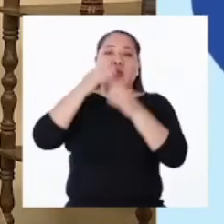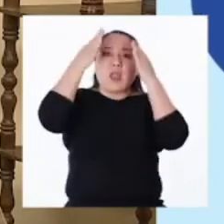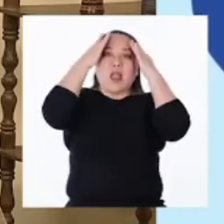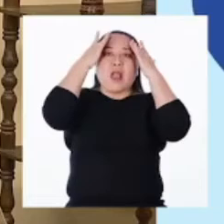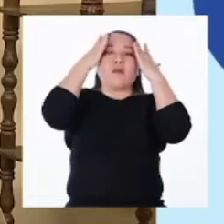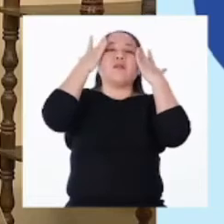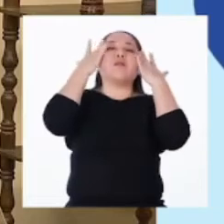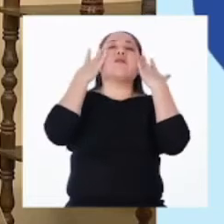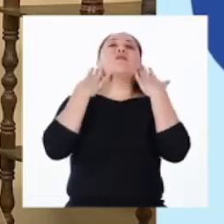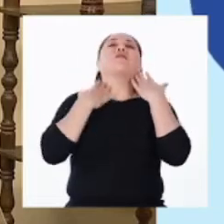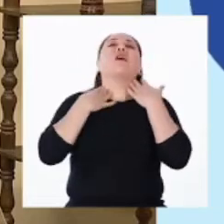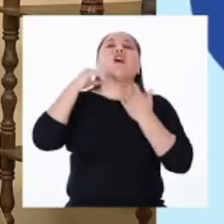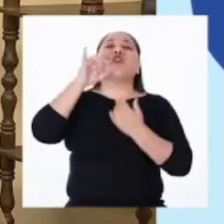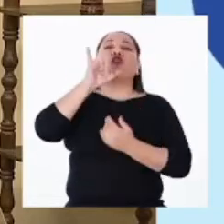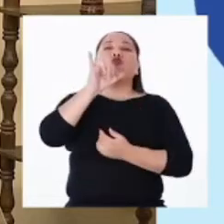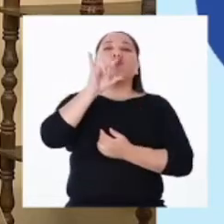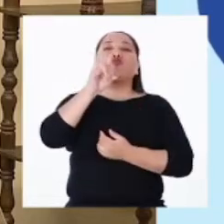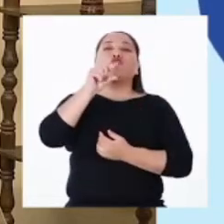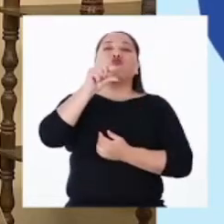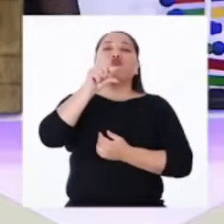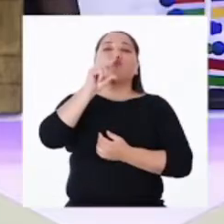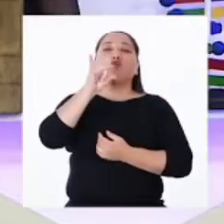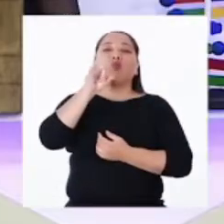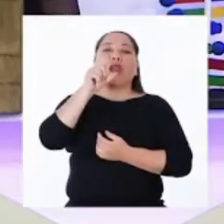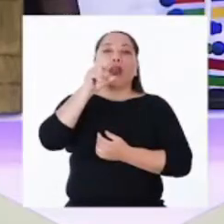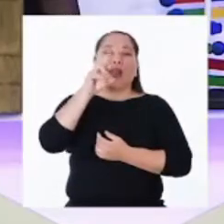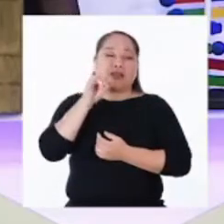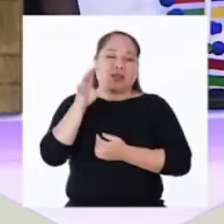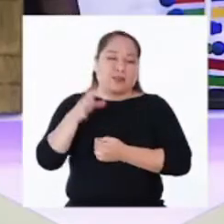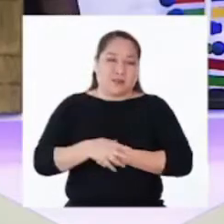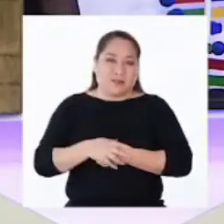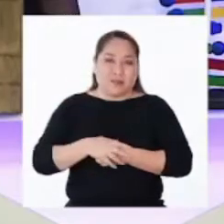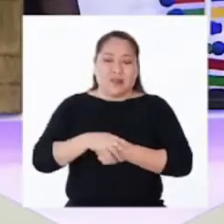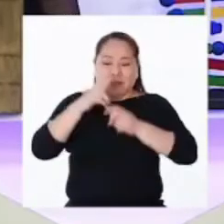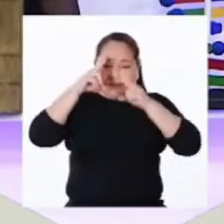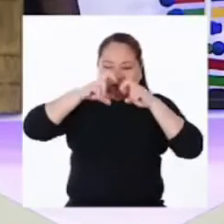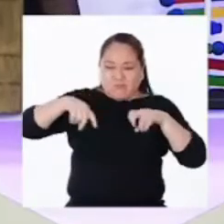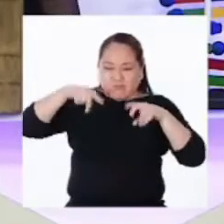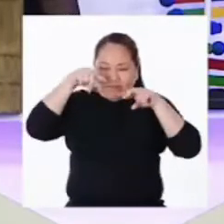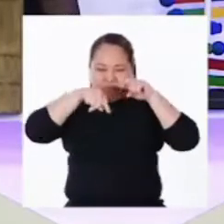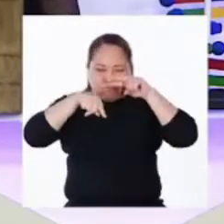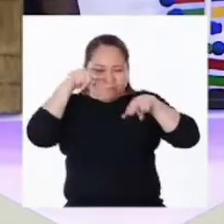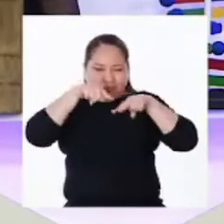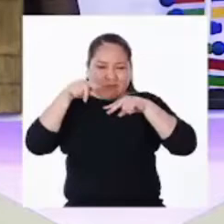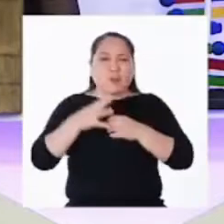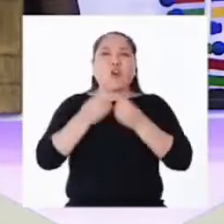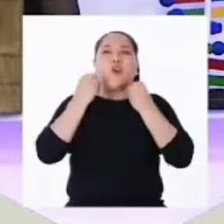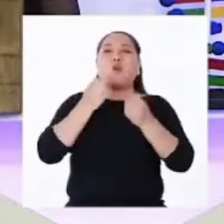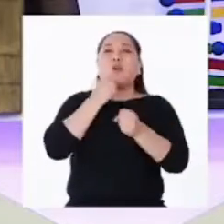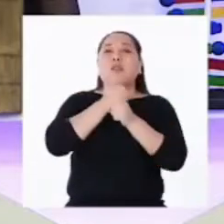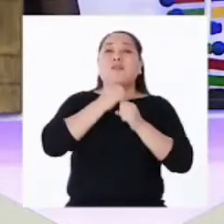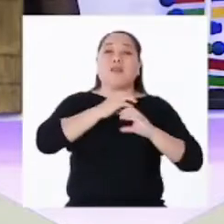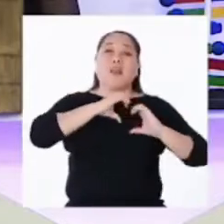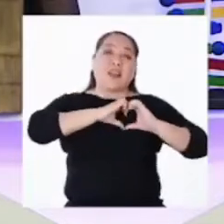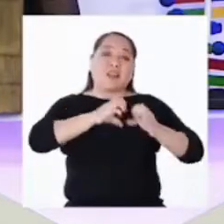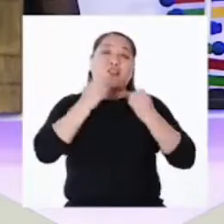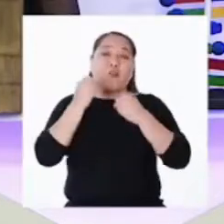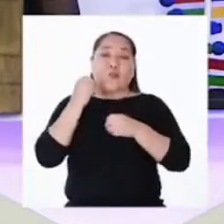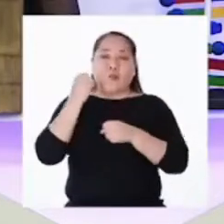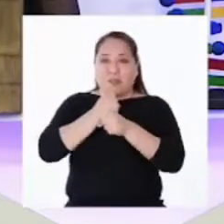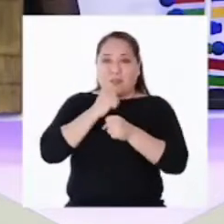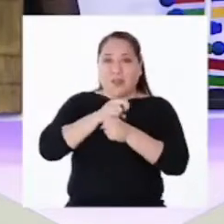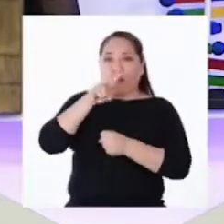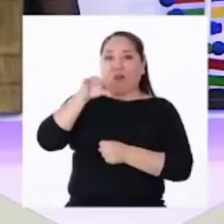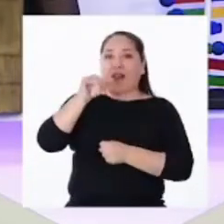la cabeza por las venas yugulares. Y ahora que ya hemos analizado detenidamente la estructura y función del corazón y de los